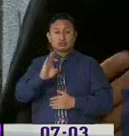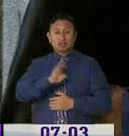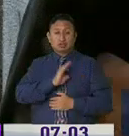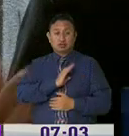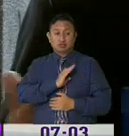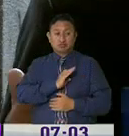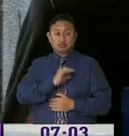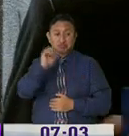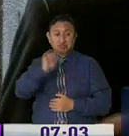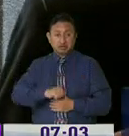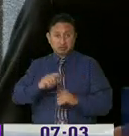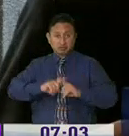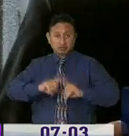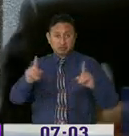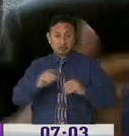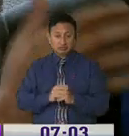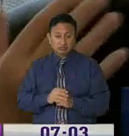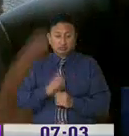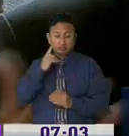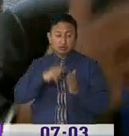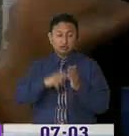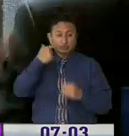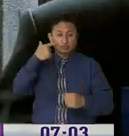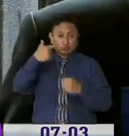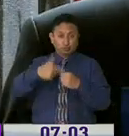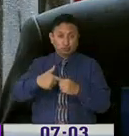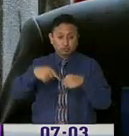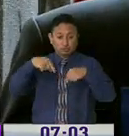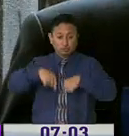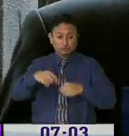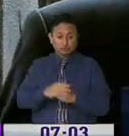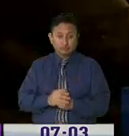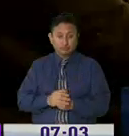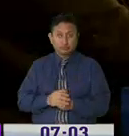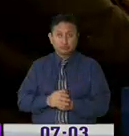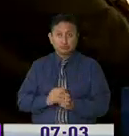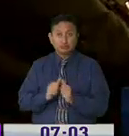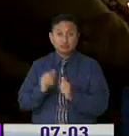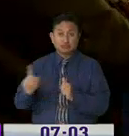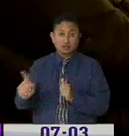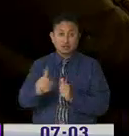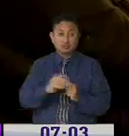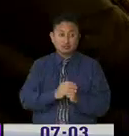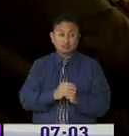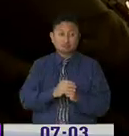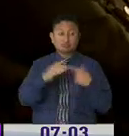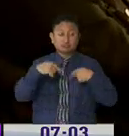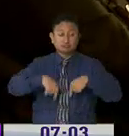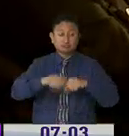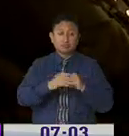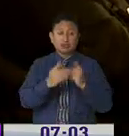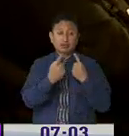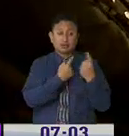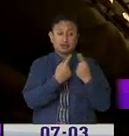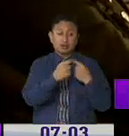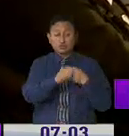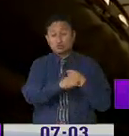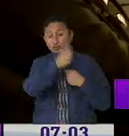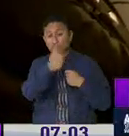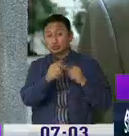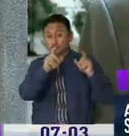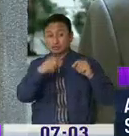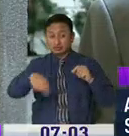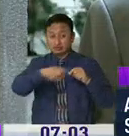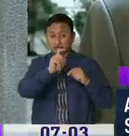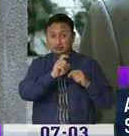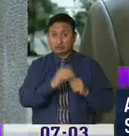por tipo de combustible, por características de cada sector. El diálogo también se extendió a otras necesidades que tiene el sector. La